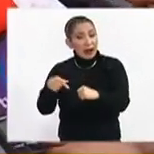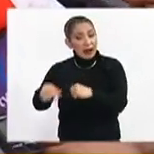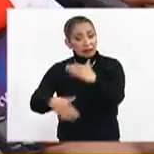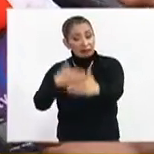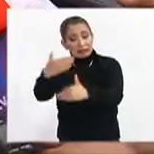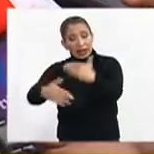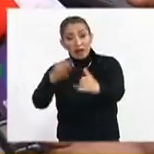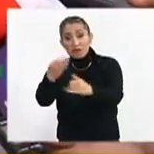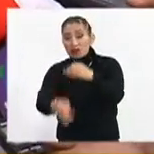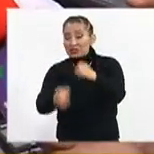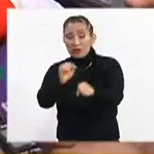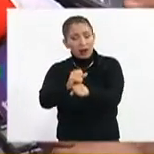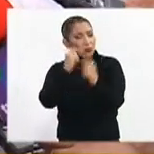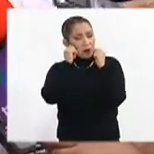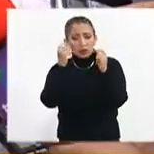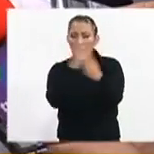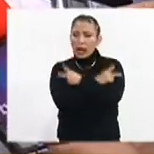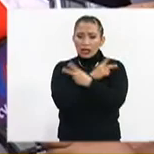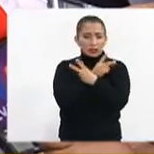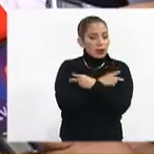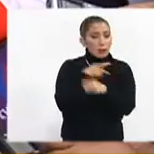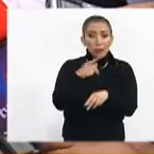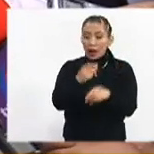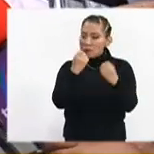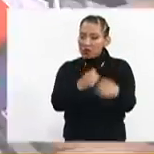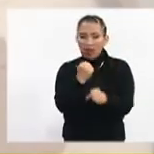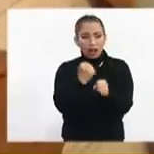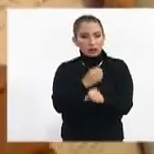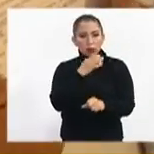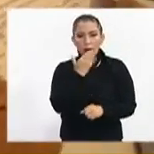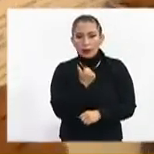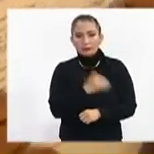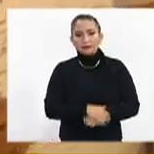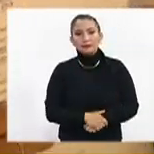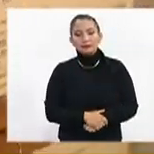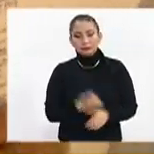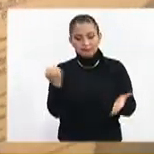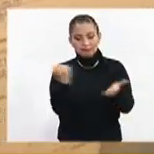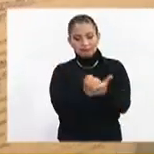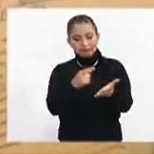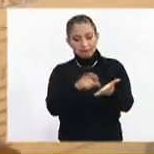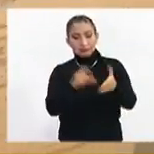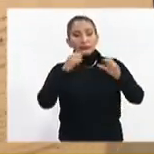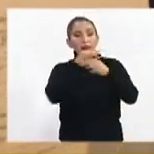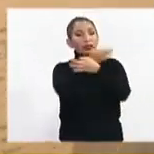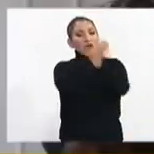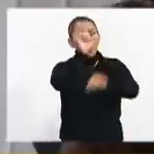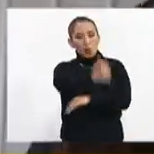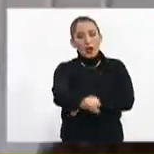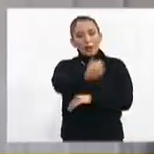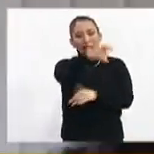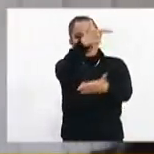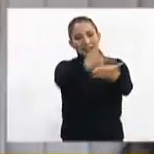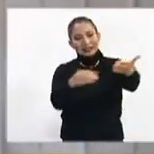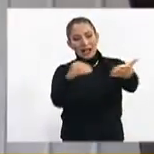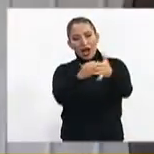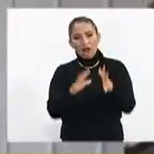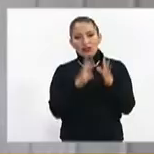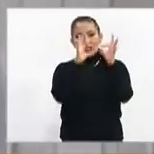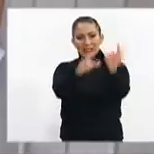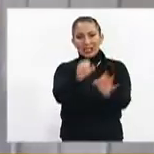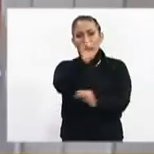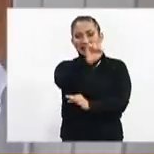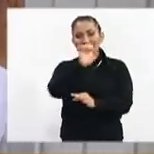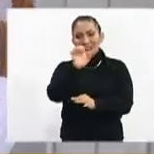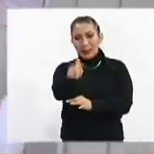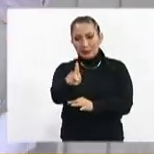en los fines de semana, lo haremos en periodos vacacionales, pero no vamos a perder el año. El dictamen será publicado este jueves en la lista oficial de la